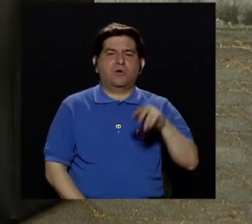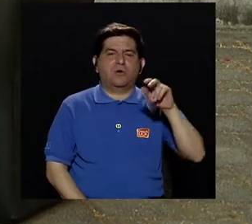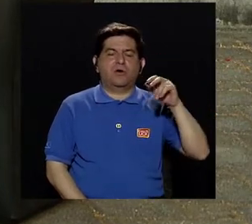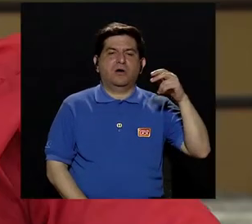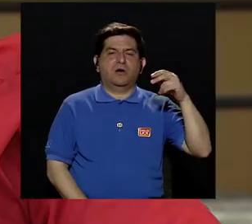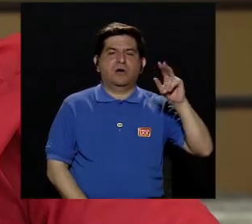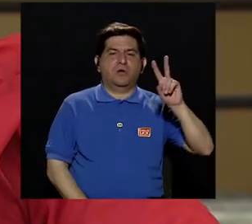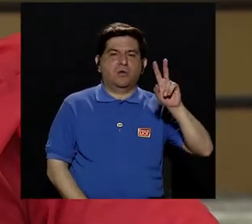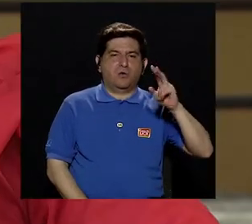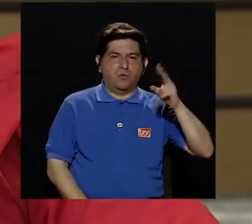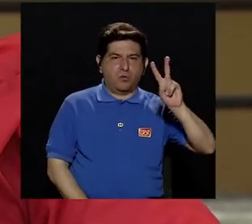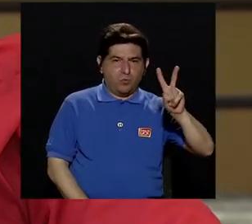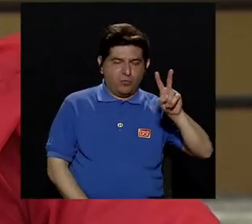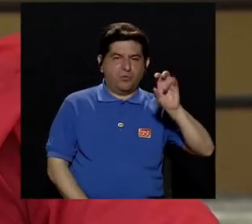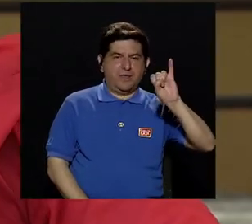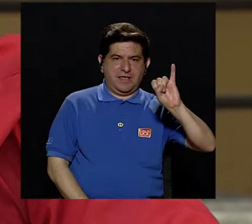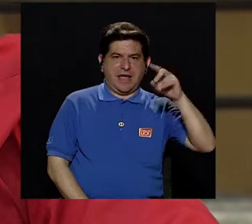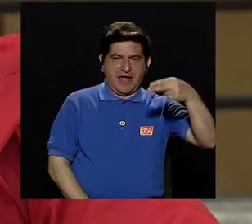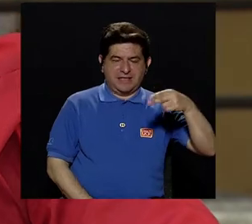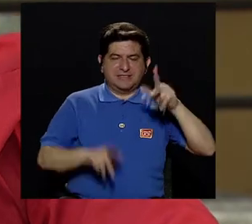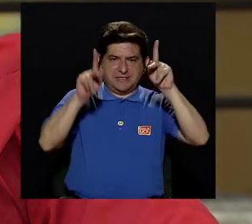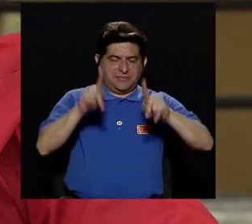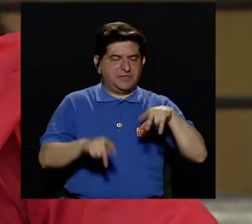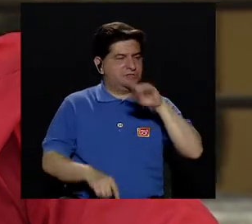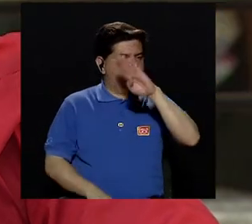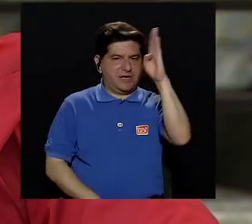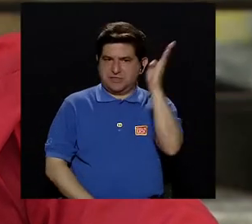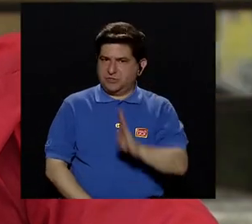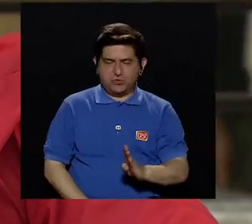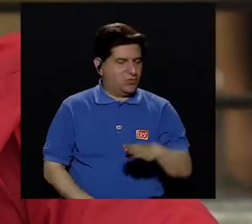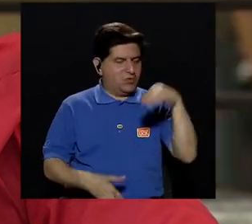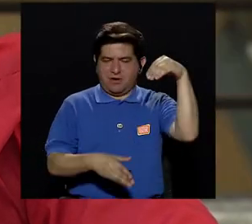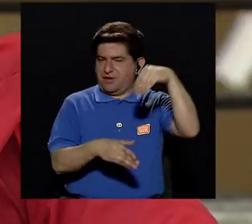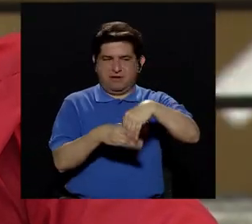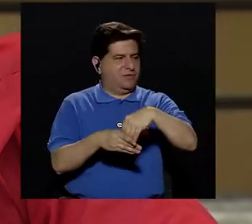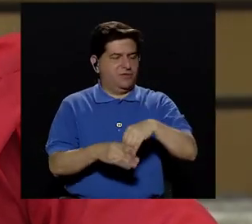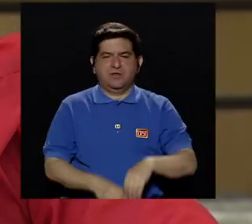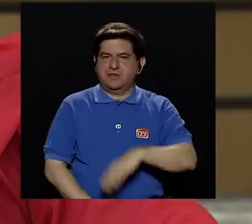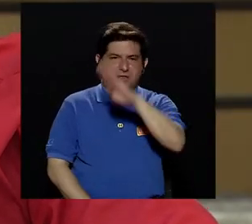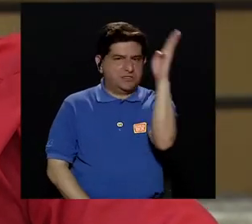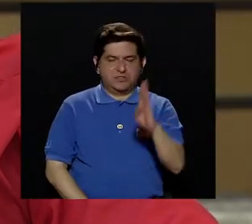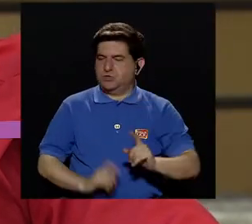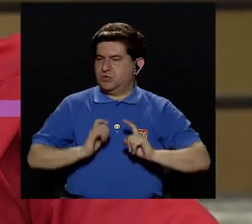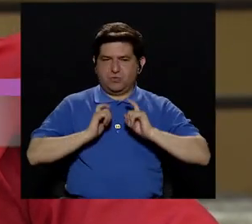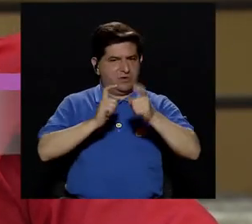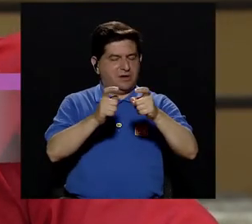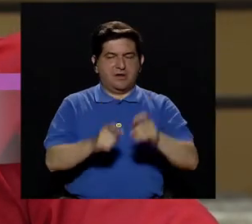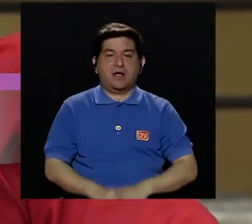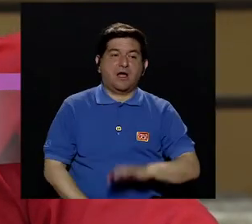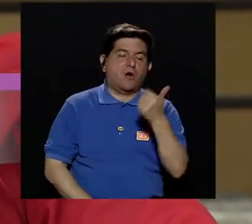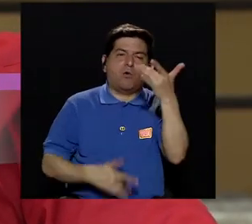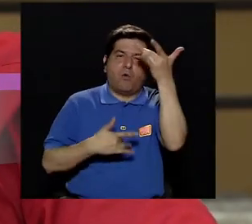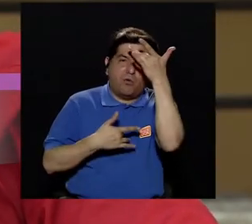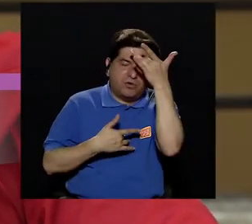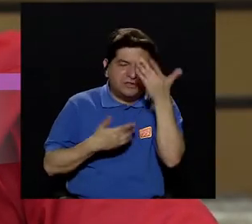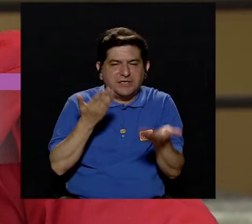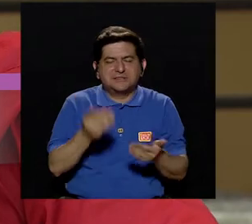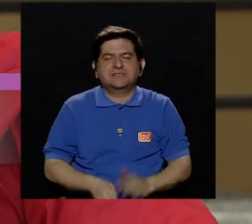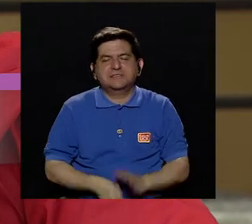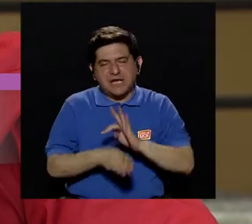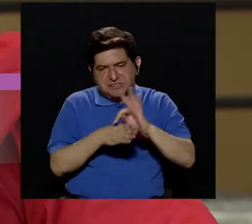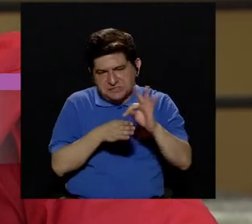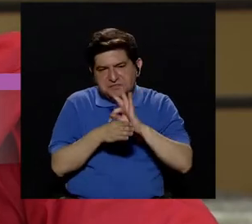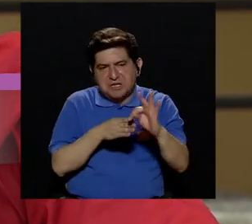HIV, esas personas van a ser diferidas de por vida. En esos casos no pueden donar. Hay otras enfermedades que se les va a dar un